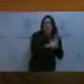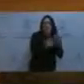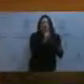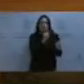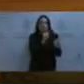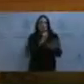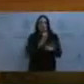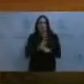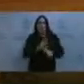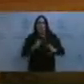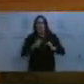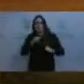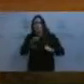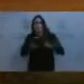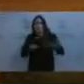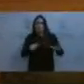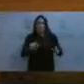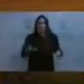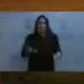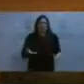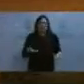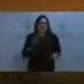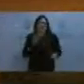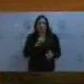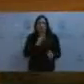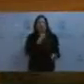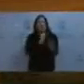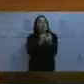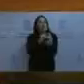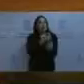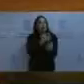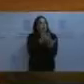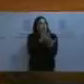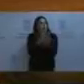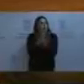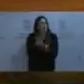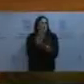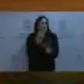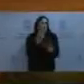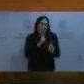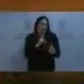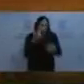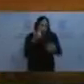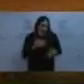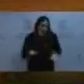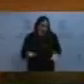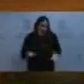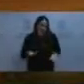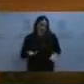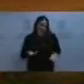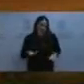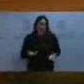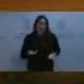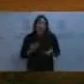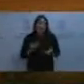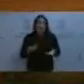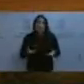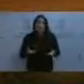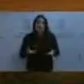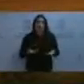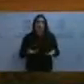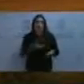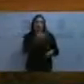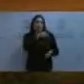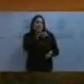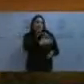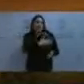parlamentarismo. No les gusta a ustedes el diálogo que tanto piden a los demás. Y, por lo tanto, lo que quieren